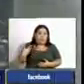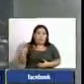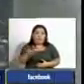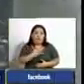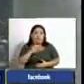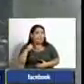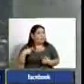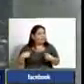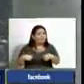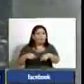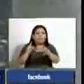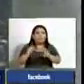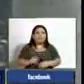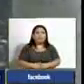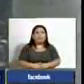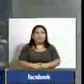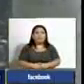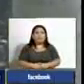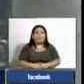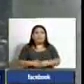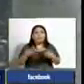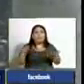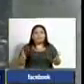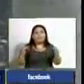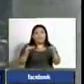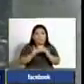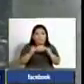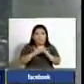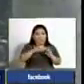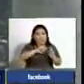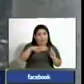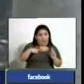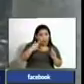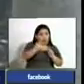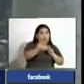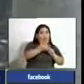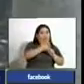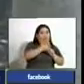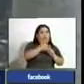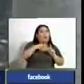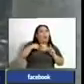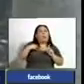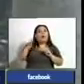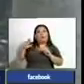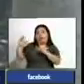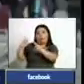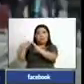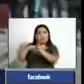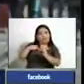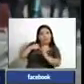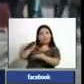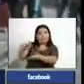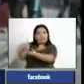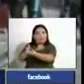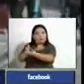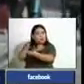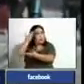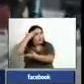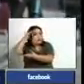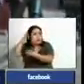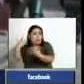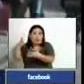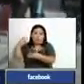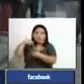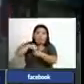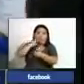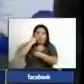bien latente. Y también para nuestra familia, porque nosotros llegamos a la casa día con día, nosotros no sabemos si podemos llevar el